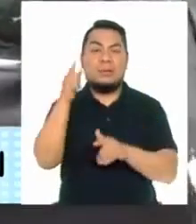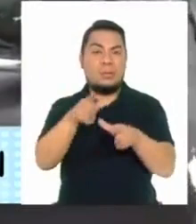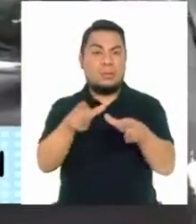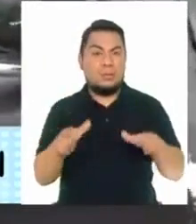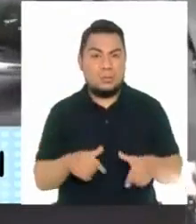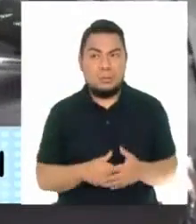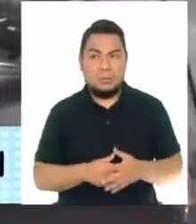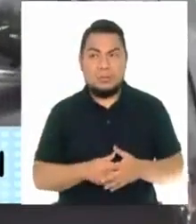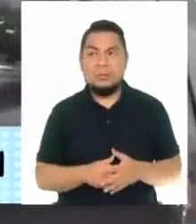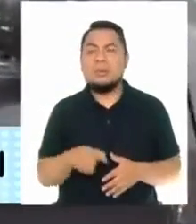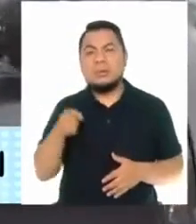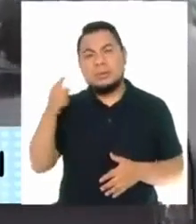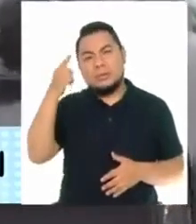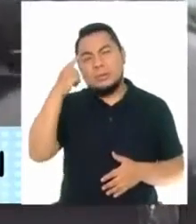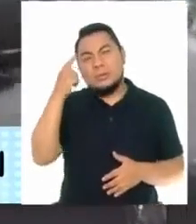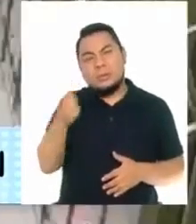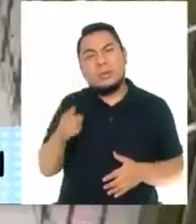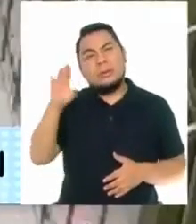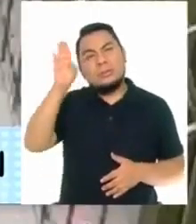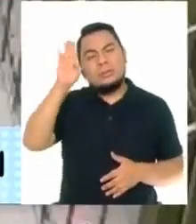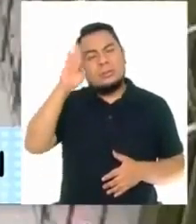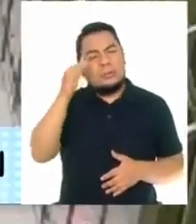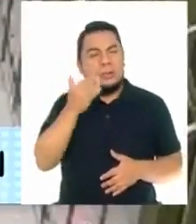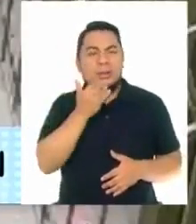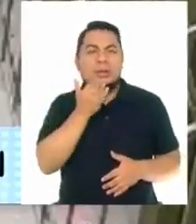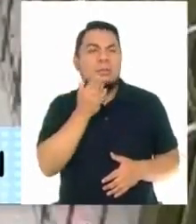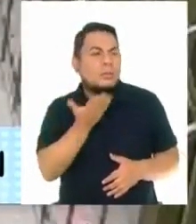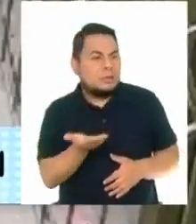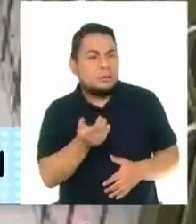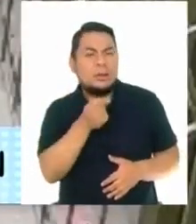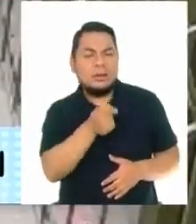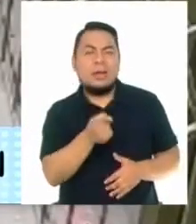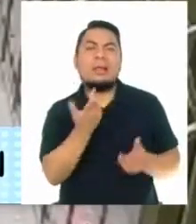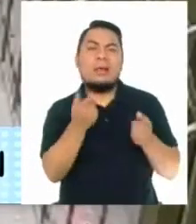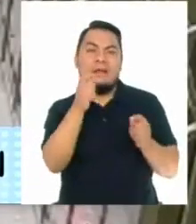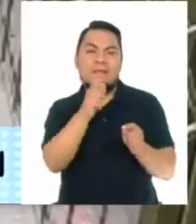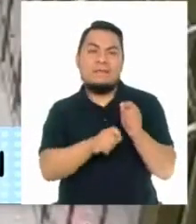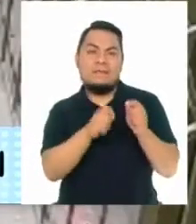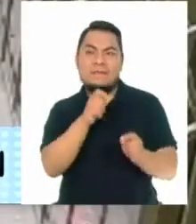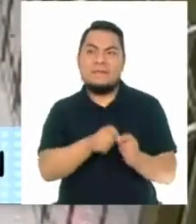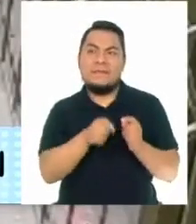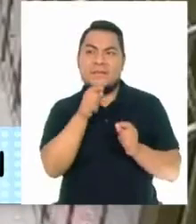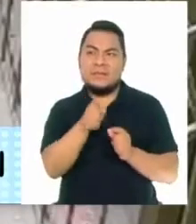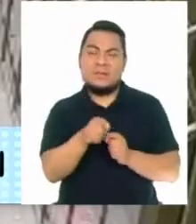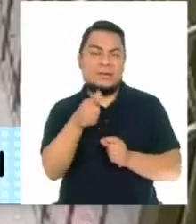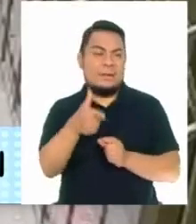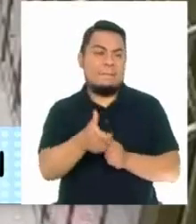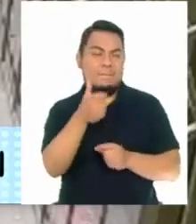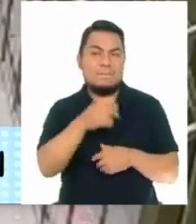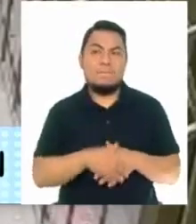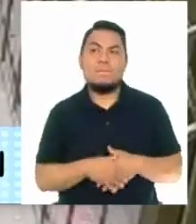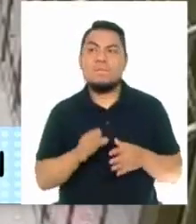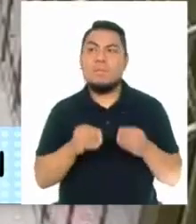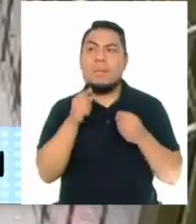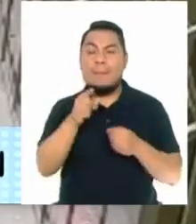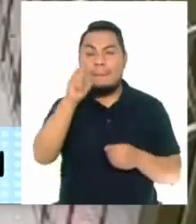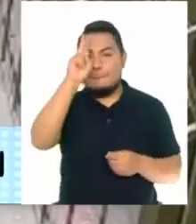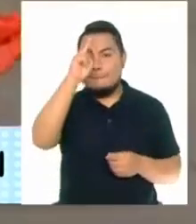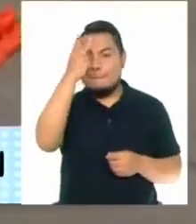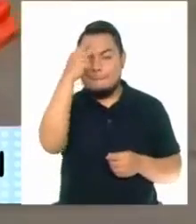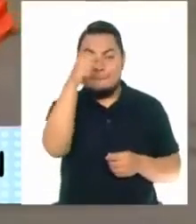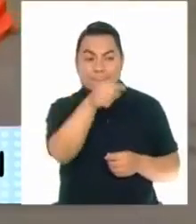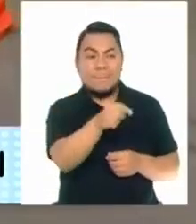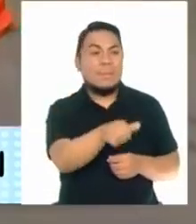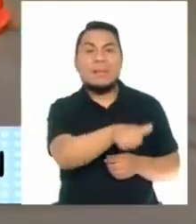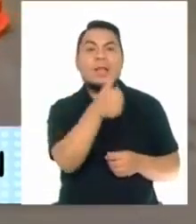la hipótesis que maneja la policía es que se trataría de un ajuste de cuentas mal ejecutado pues habrían confundido a la